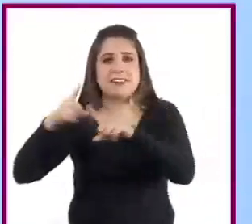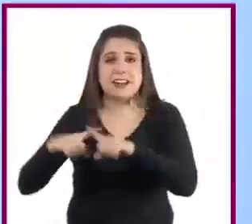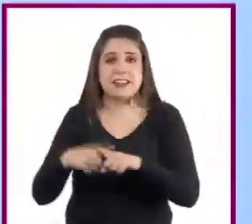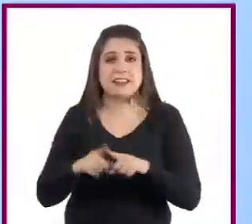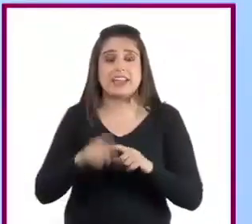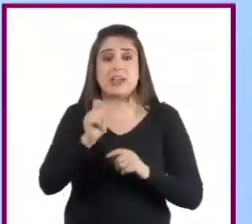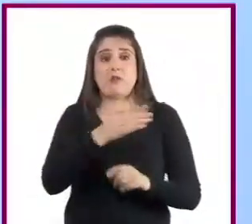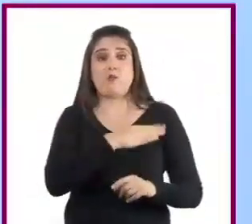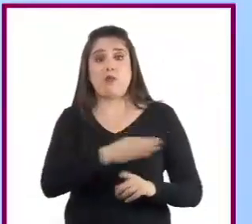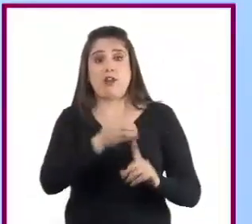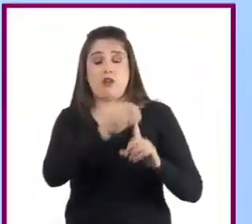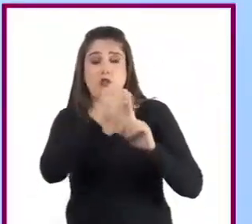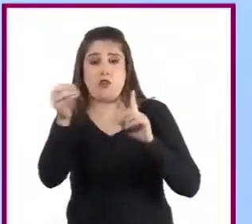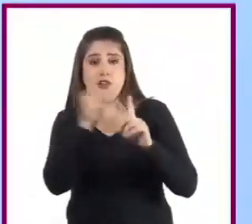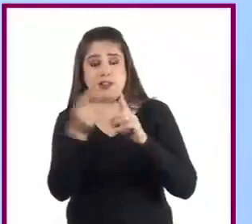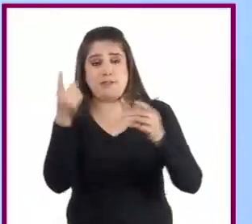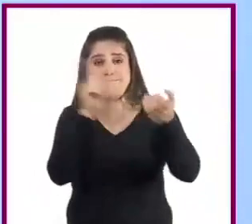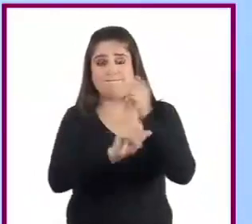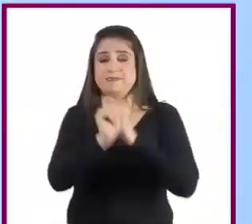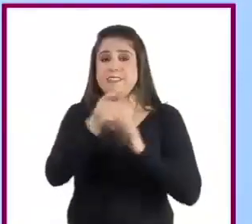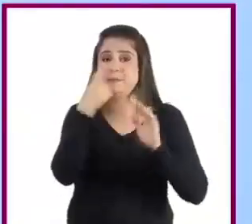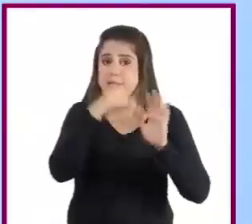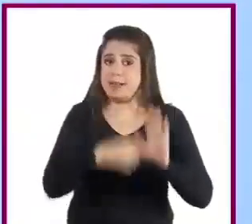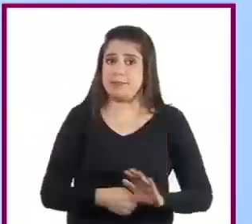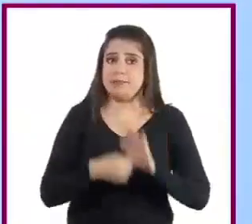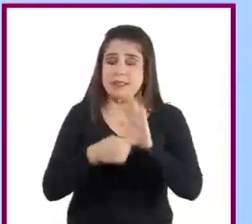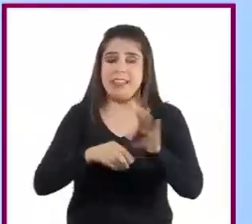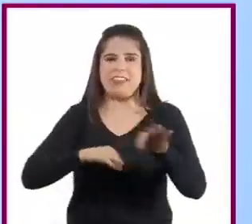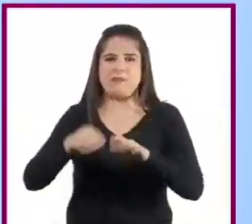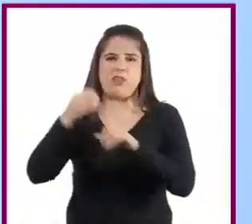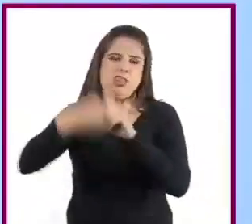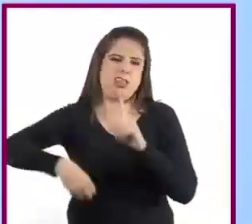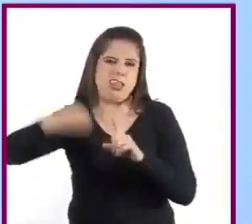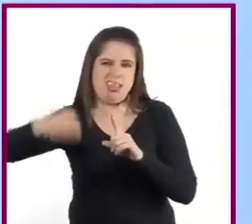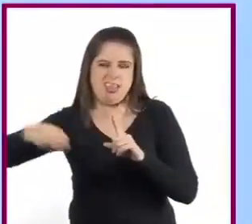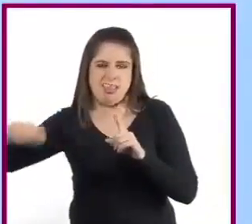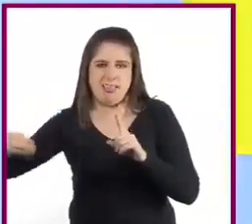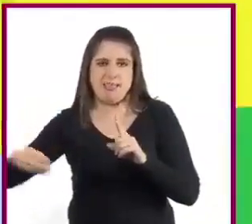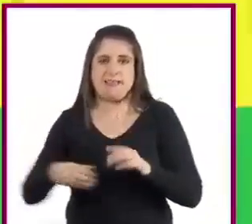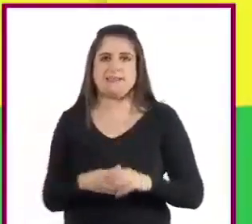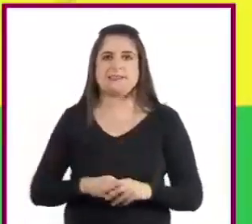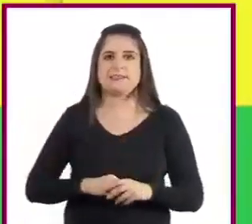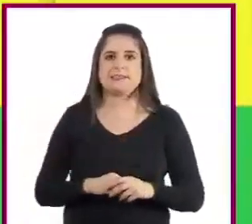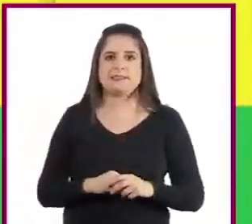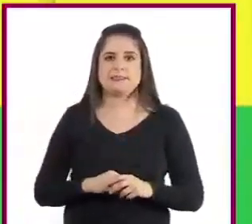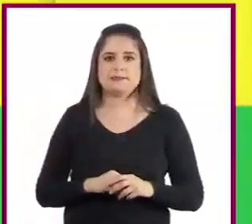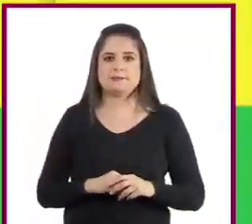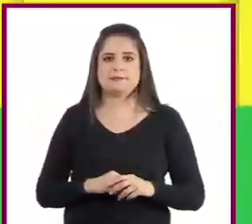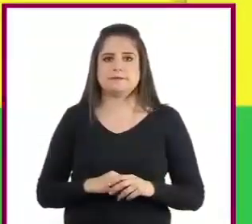una buena organización del contenido a presentar y un trabajo desordenado.